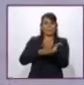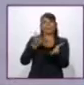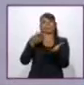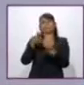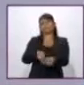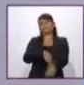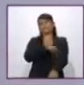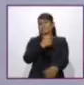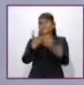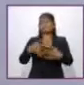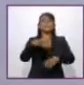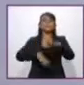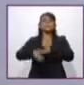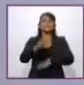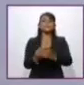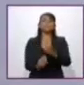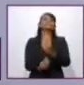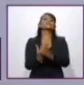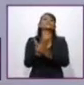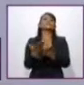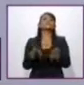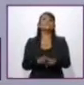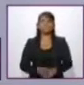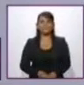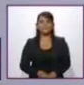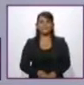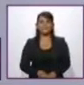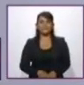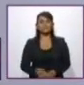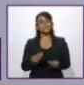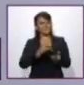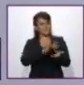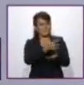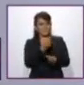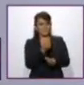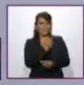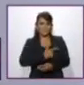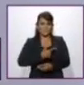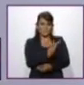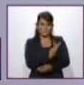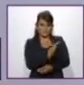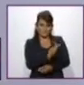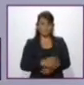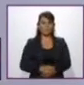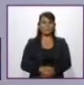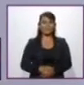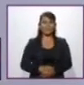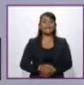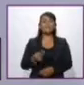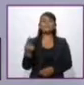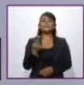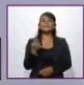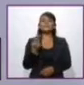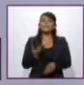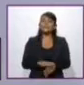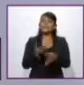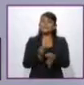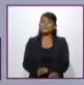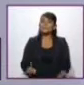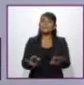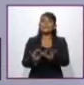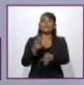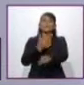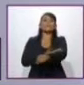Muchas gracias y las saludo a las dos con mucho gusto. Transparentar Necesitamos que no volvamos a